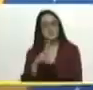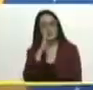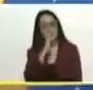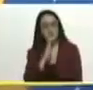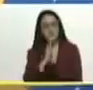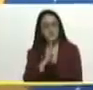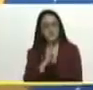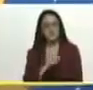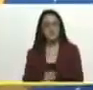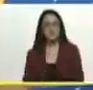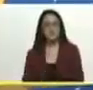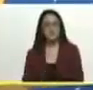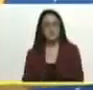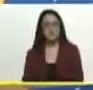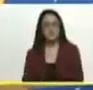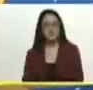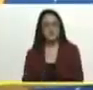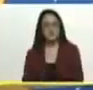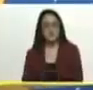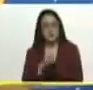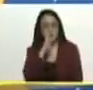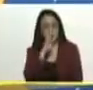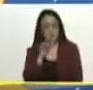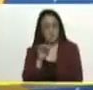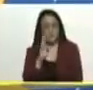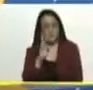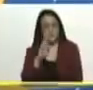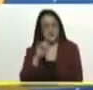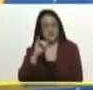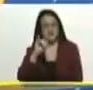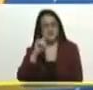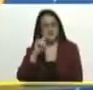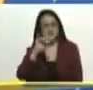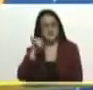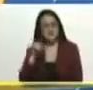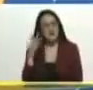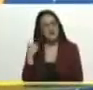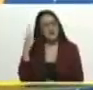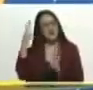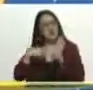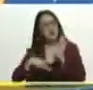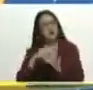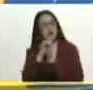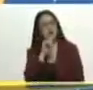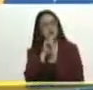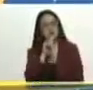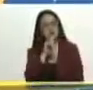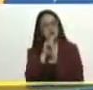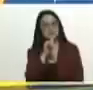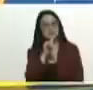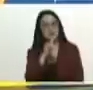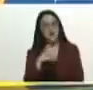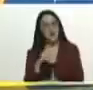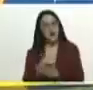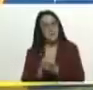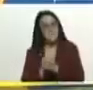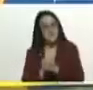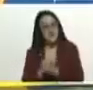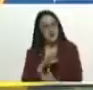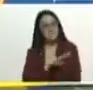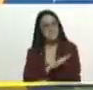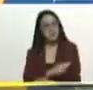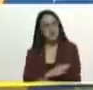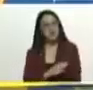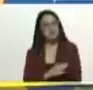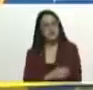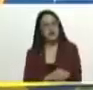Banco de los BRICS. Ayer leí la noticia de que nuestra gran amiga y poderosa Arabia